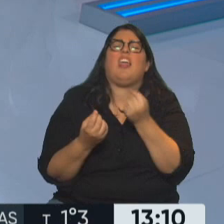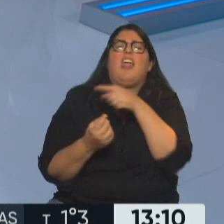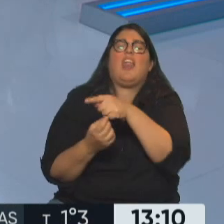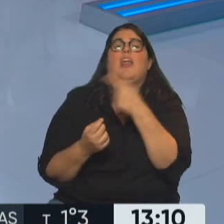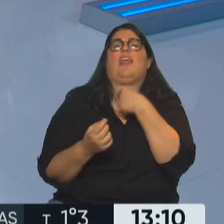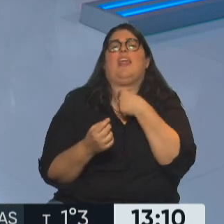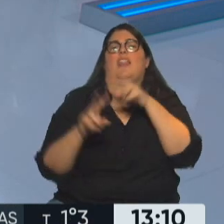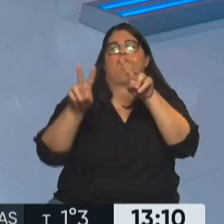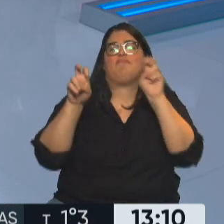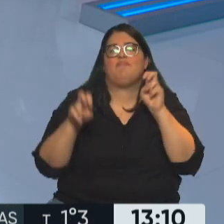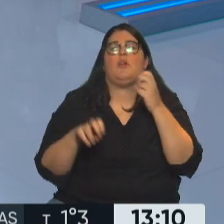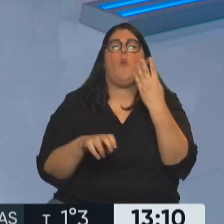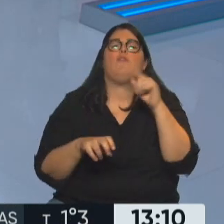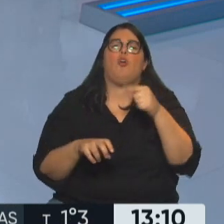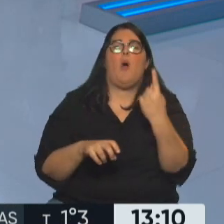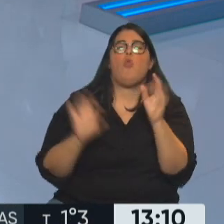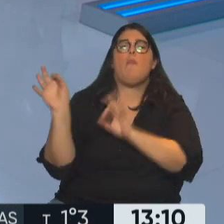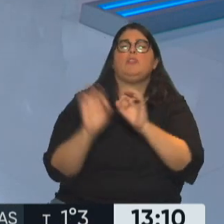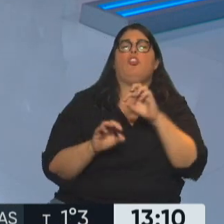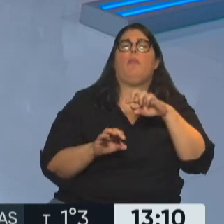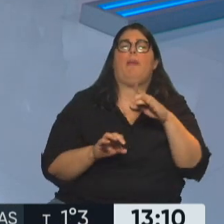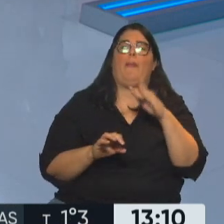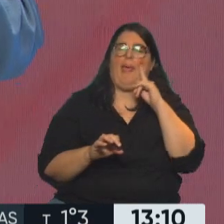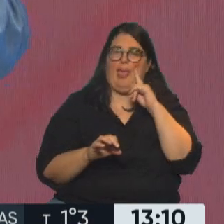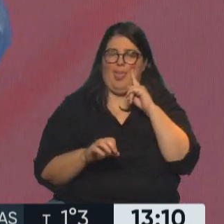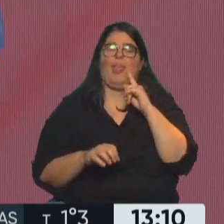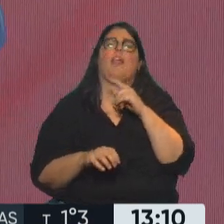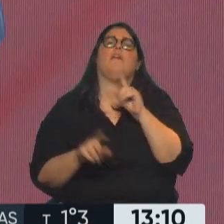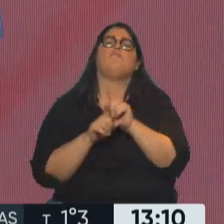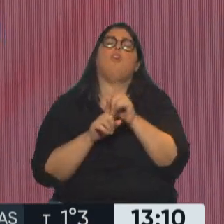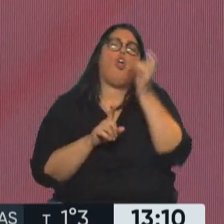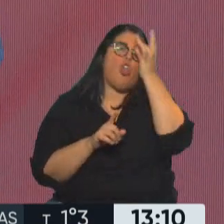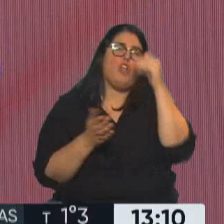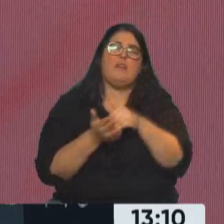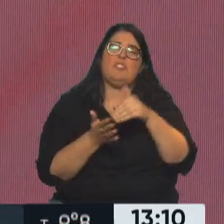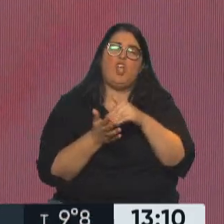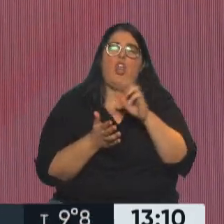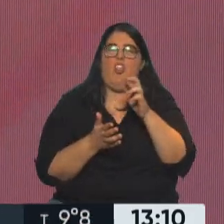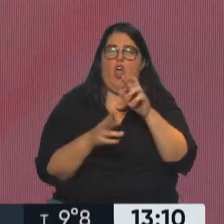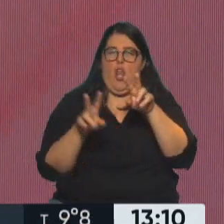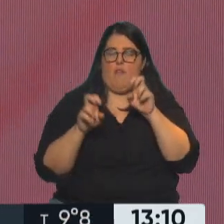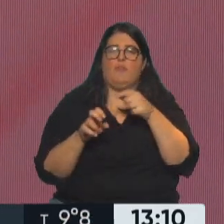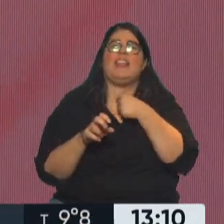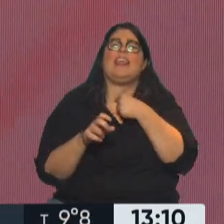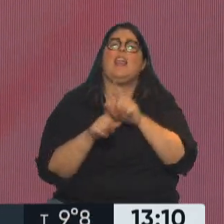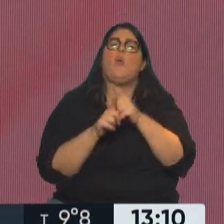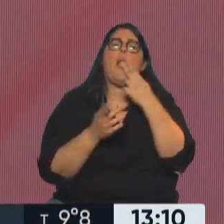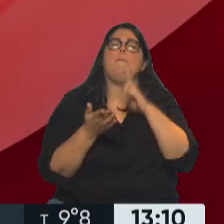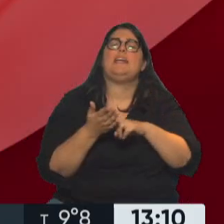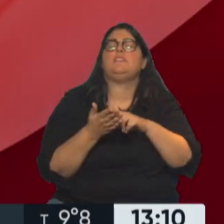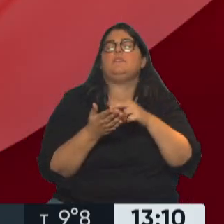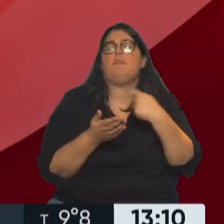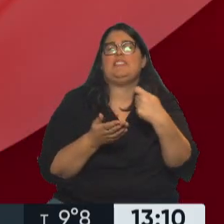recaudar un 4,1% del PIB, son 12.000 millones de dólares. Aumento de la pensión garantizada universal